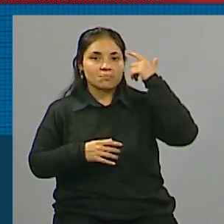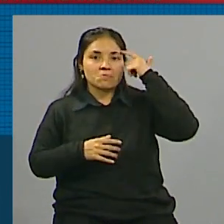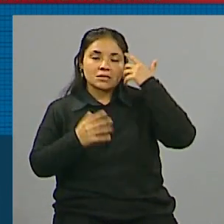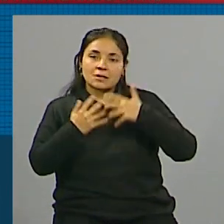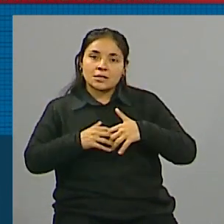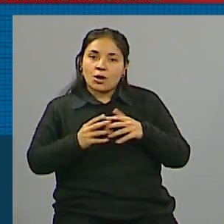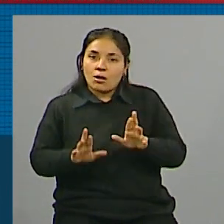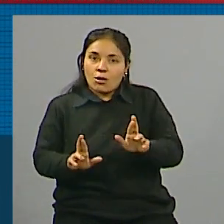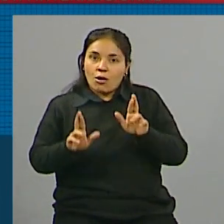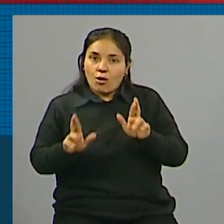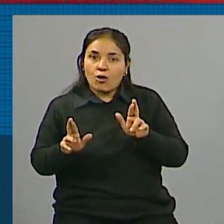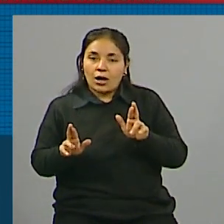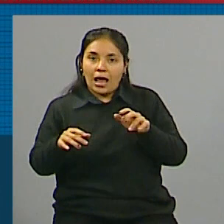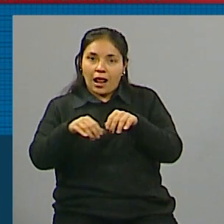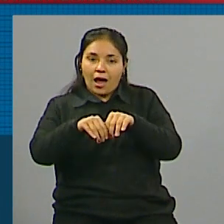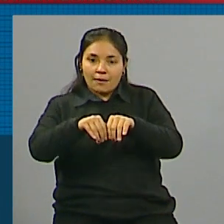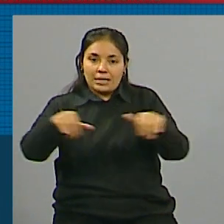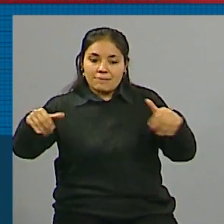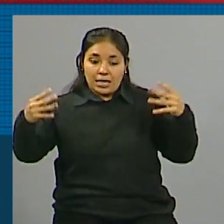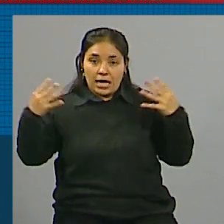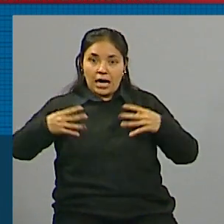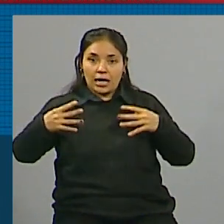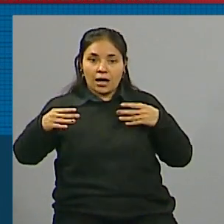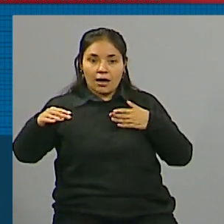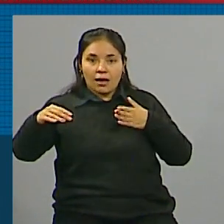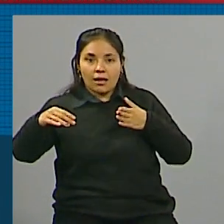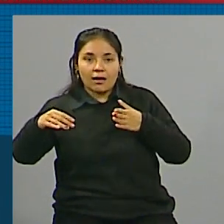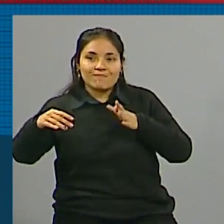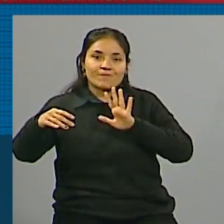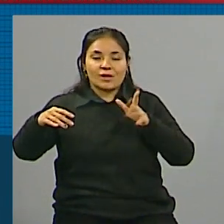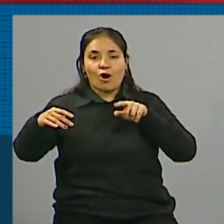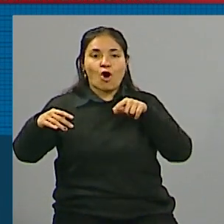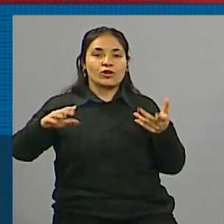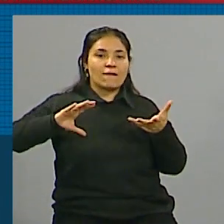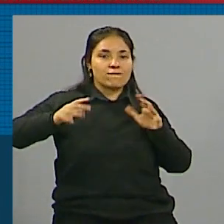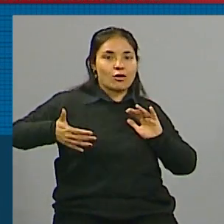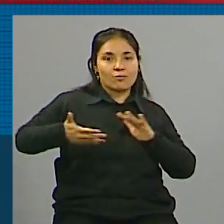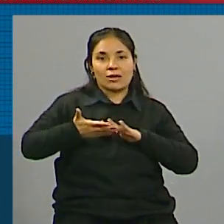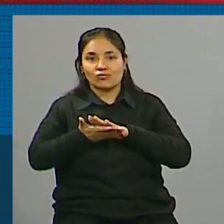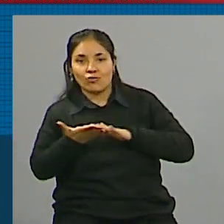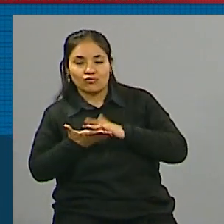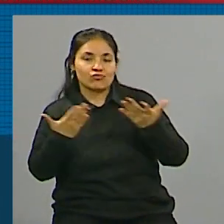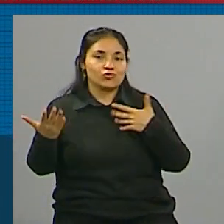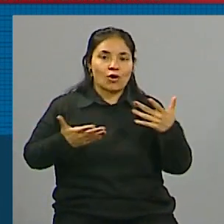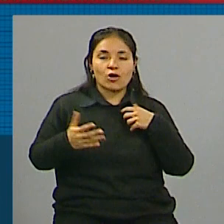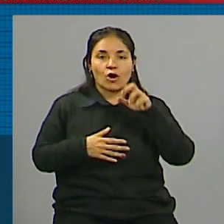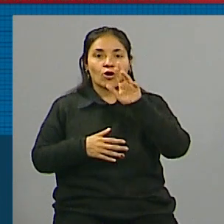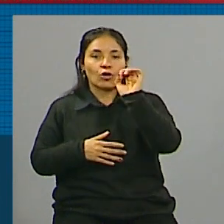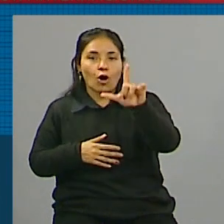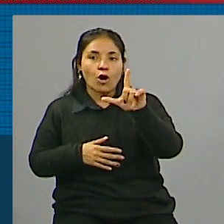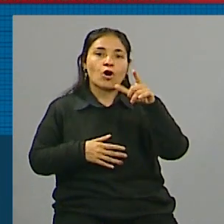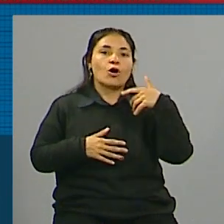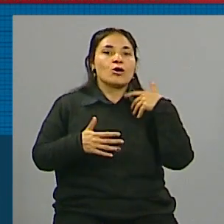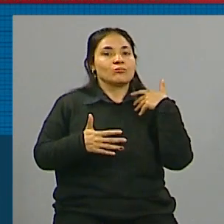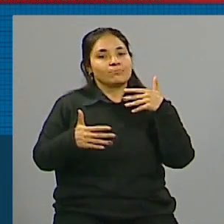de que el conflicto puede tomar otras variables, de que puede tomar otros roles, pueden tomar otros roles distintos actores y empezar a